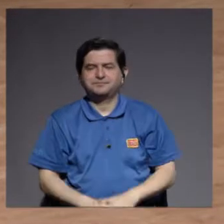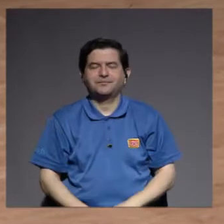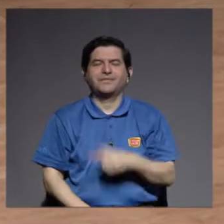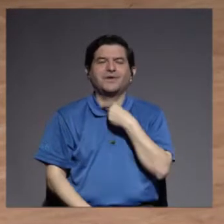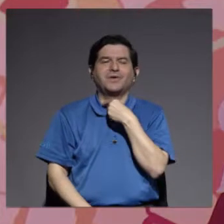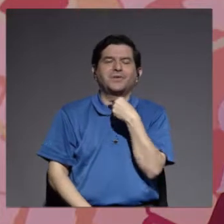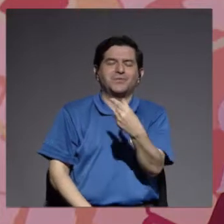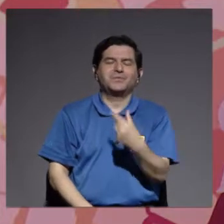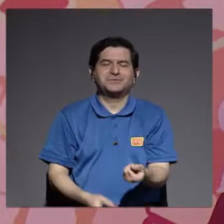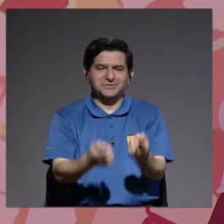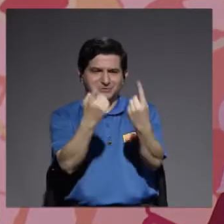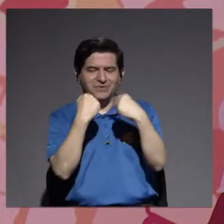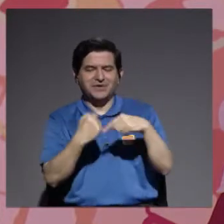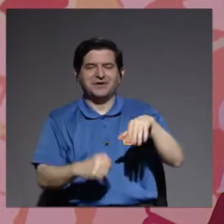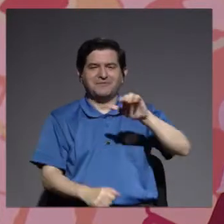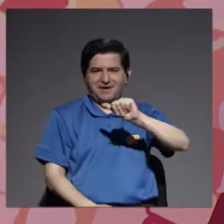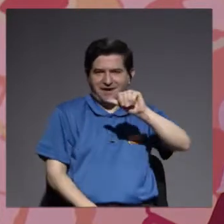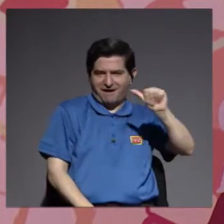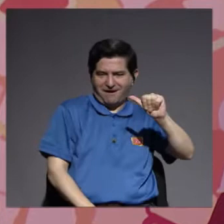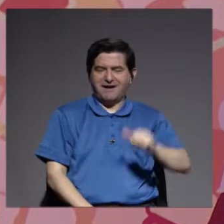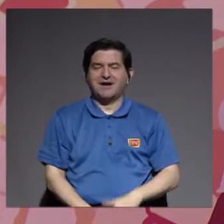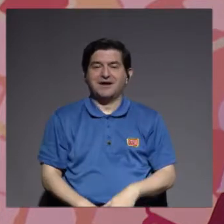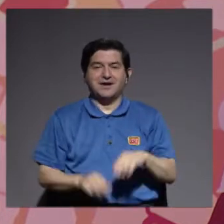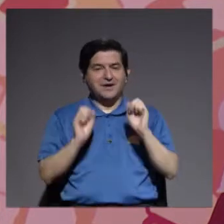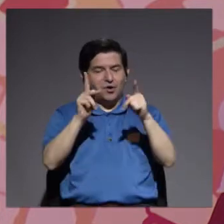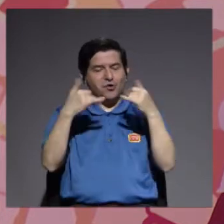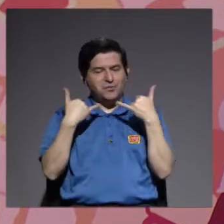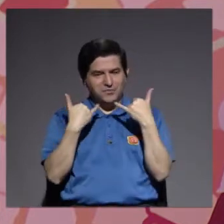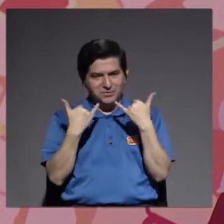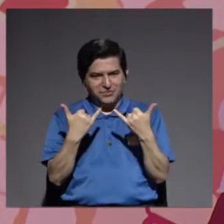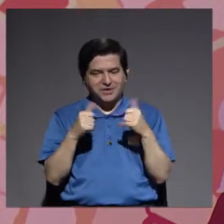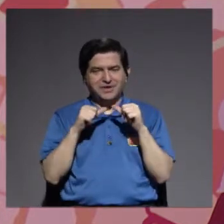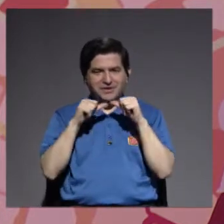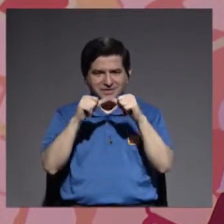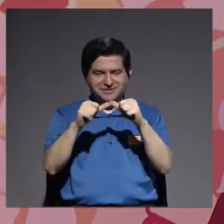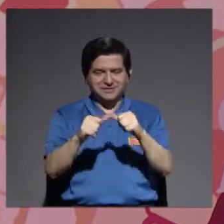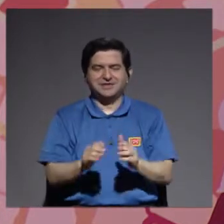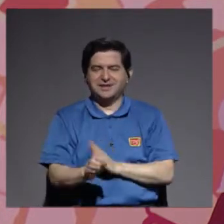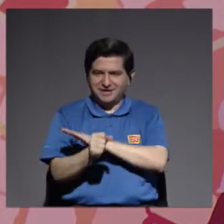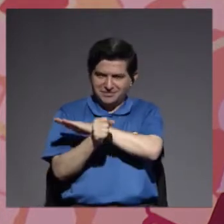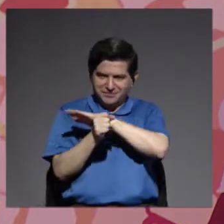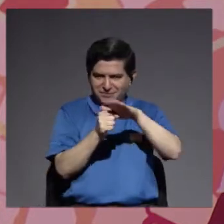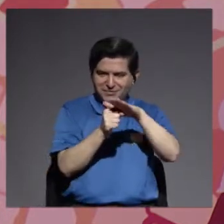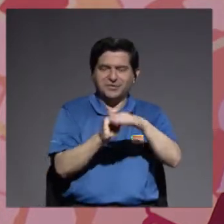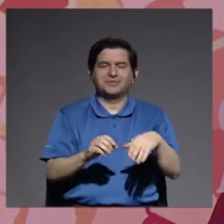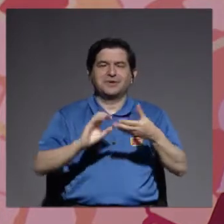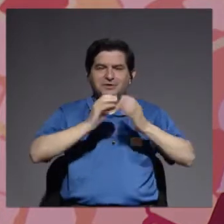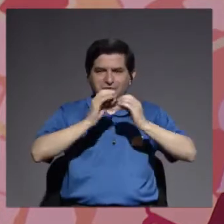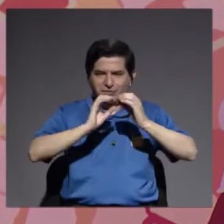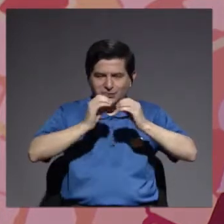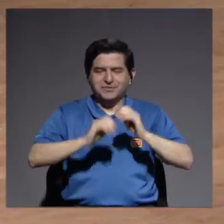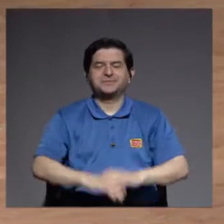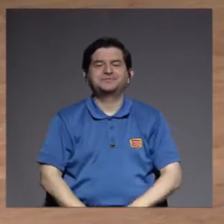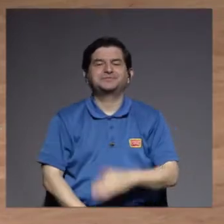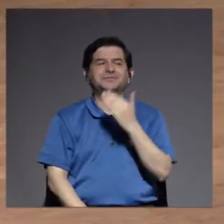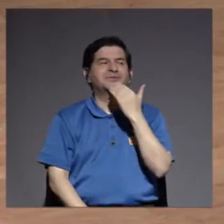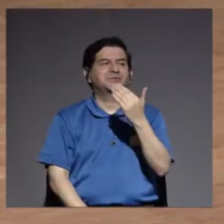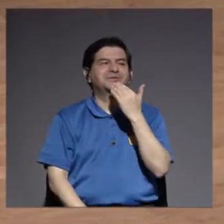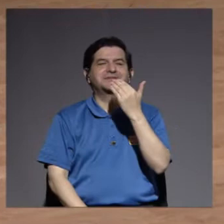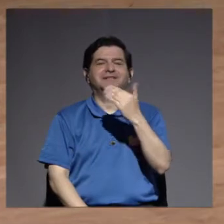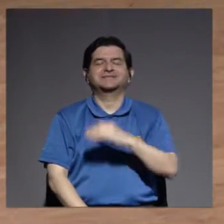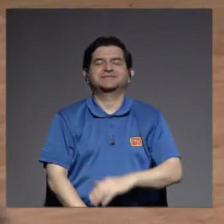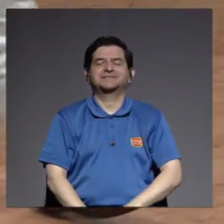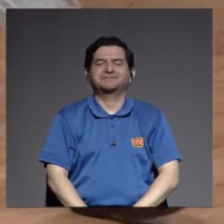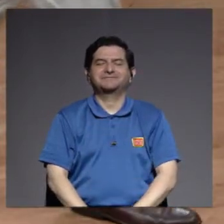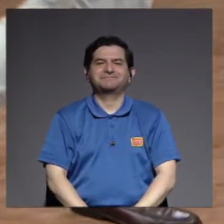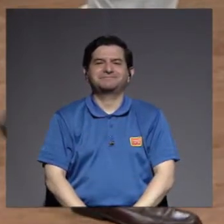gusto tenerlo aquí, Alejandro, y le cedo la palabra para que usted entre de lleno con estos datos duros. Muchas gracias.